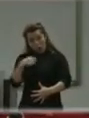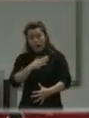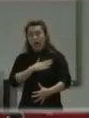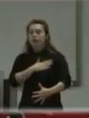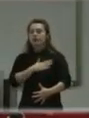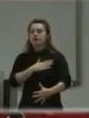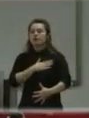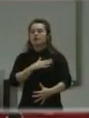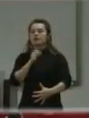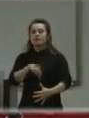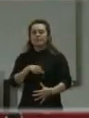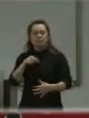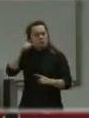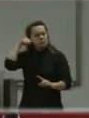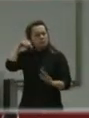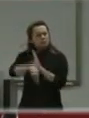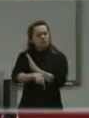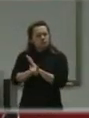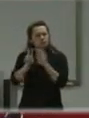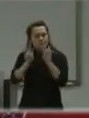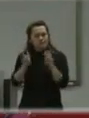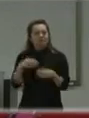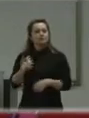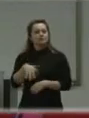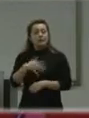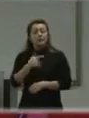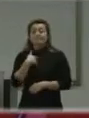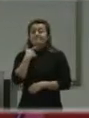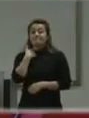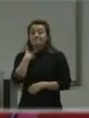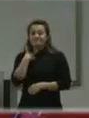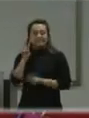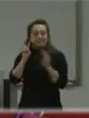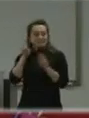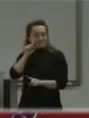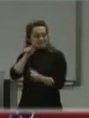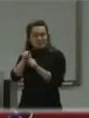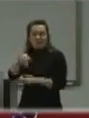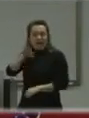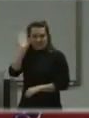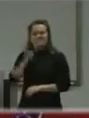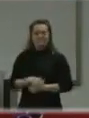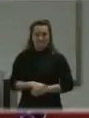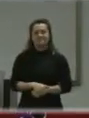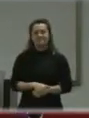en ese tema Me gustó mucho ese tema